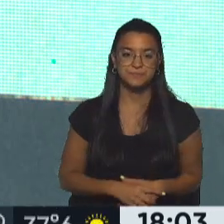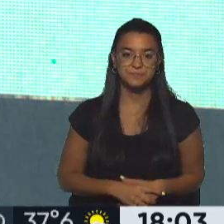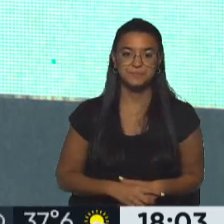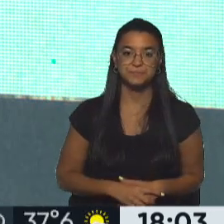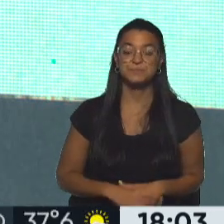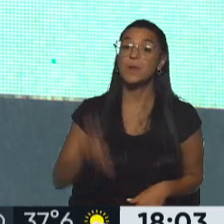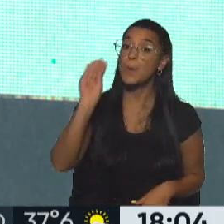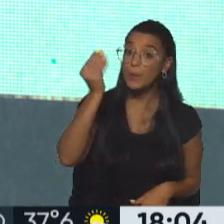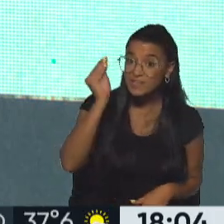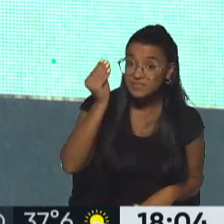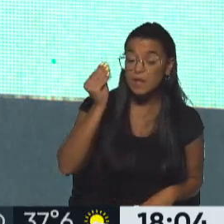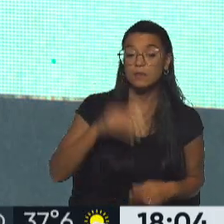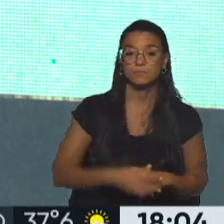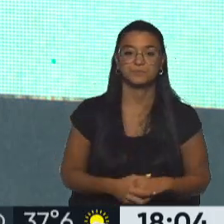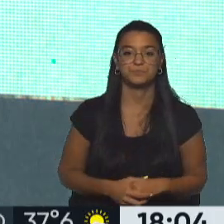Brasil